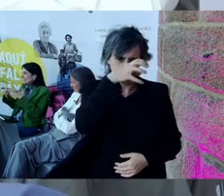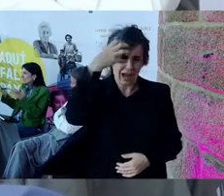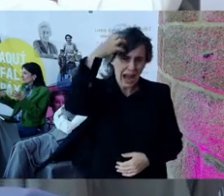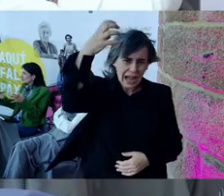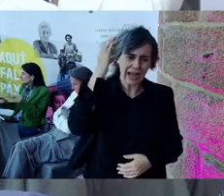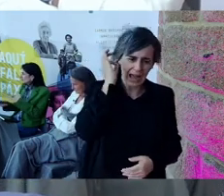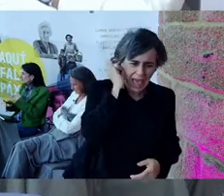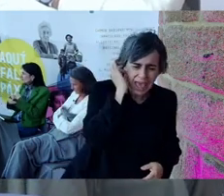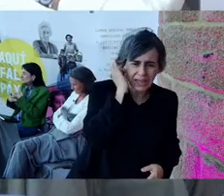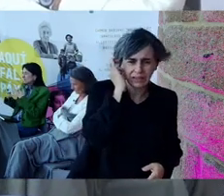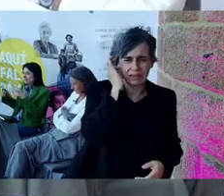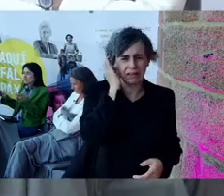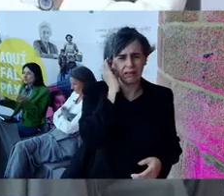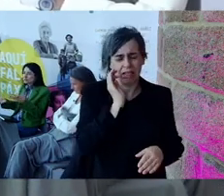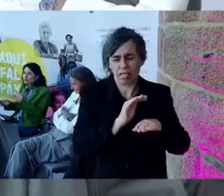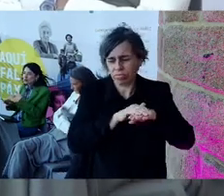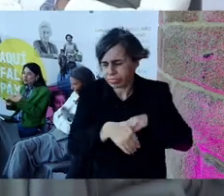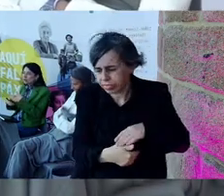reina enlodazada,